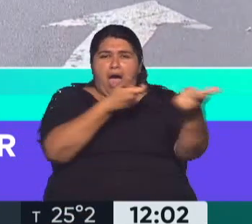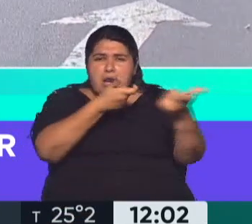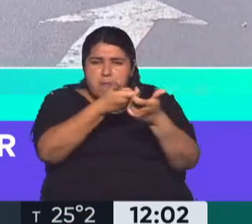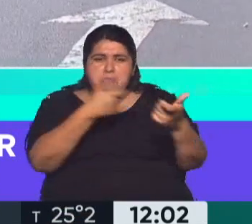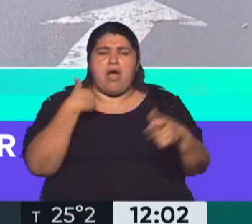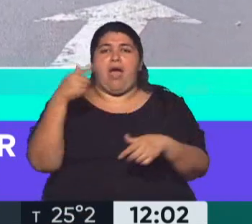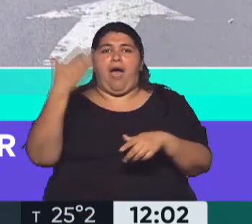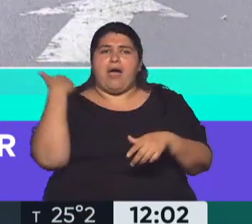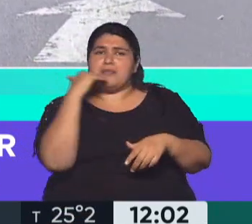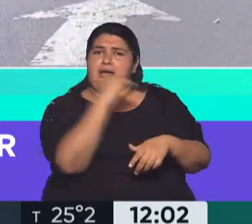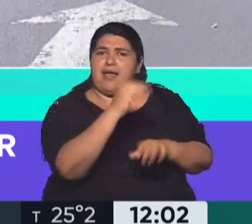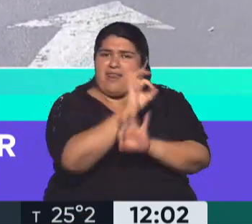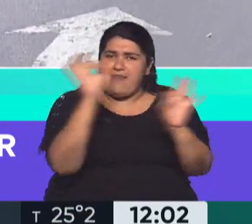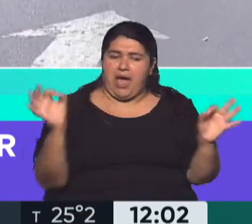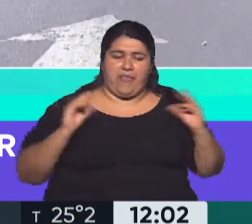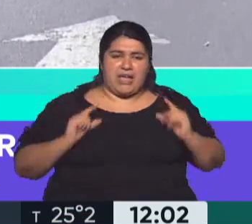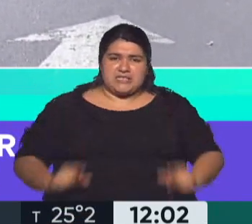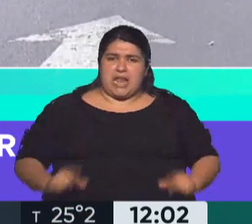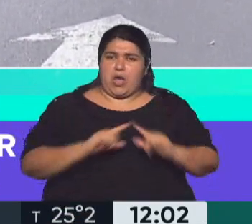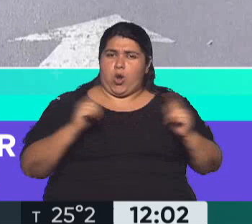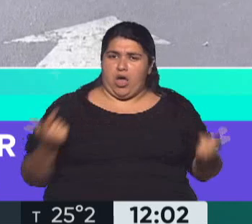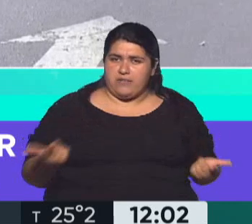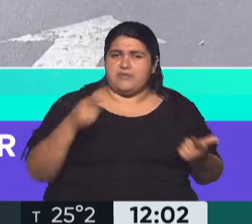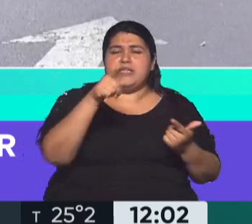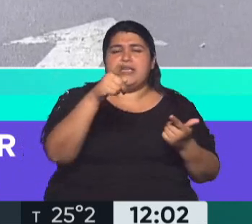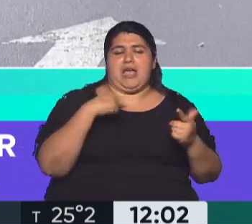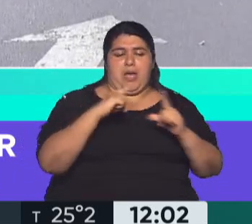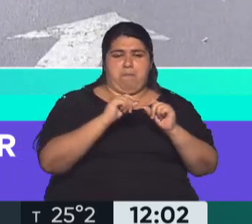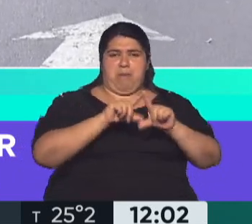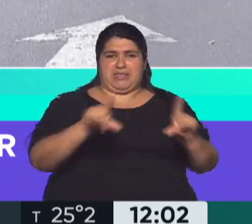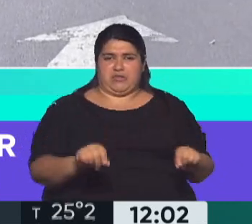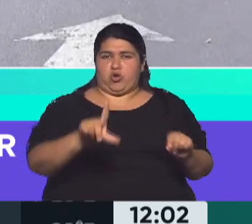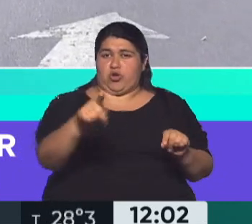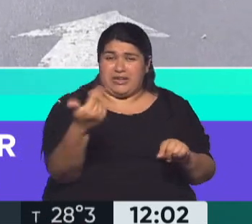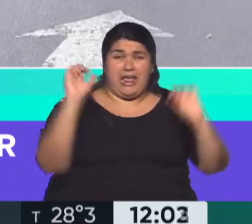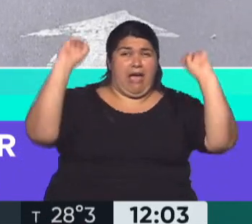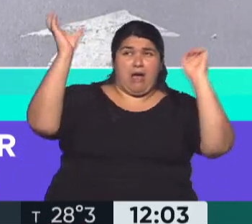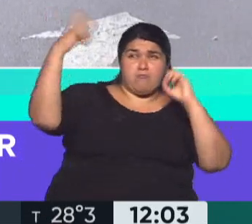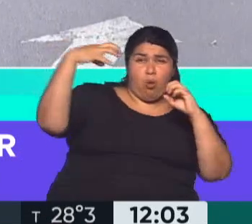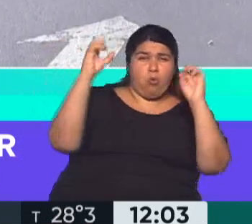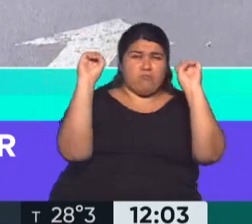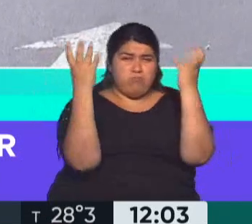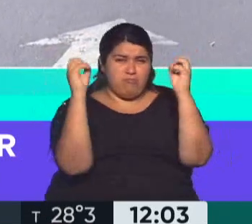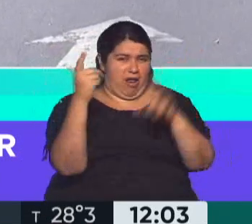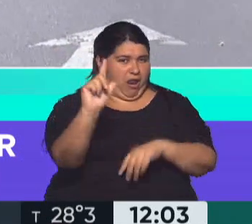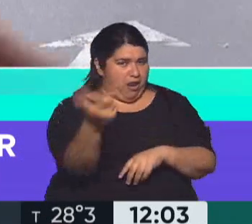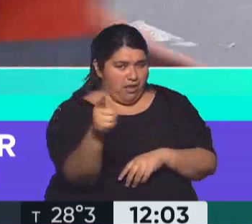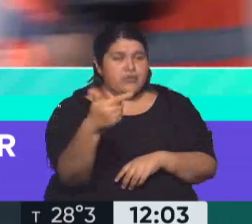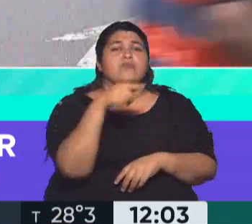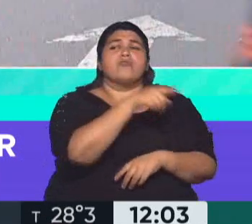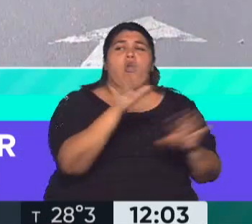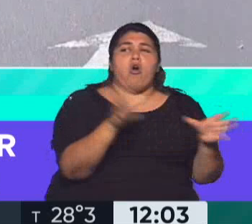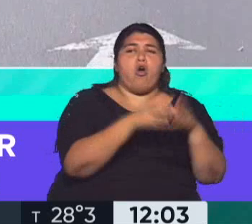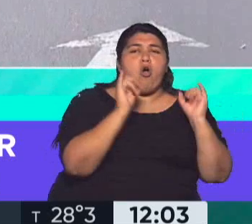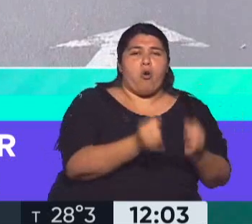se habían identificado, no tenían chalecos, estaban de civil, no tenían patente, no tenían sirena, absolutamente nada, y los chicos venían de entrenar, la